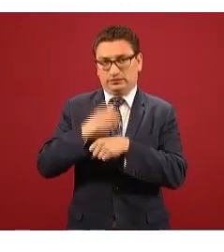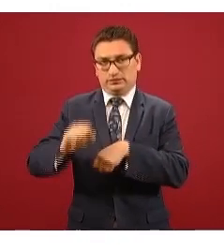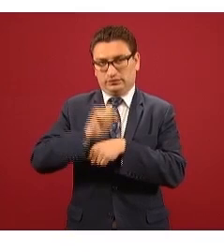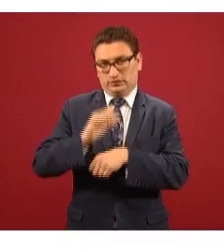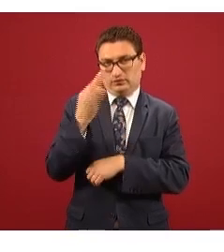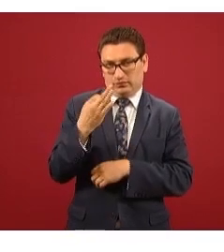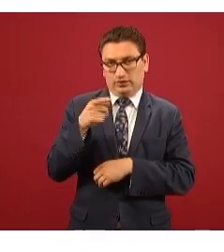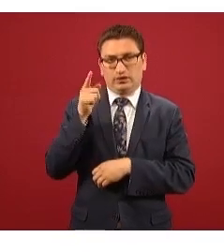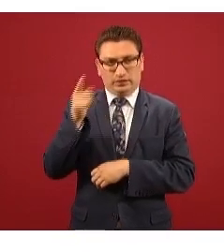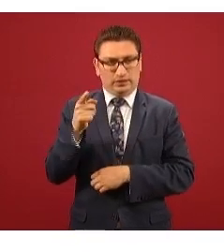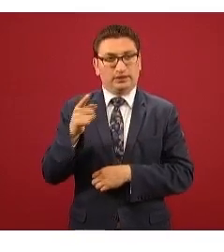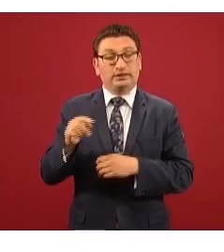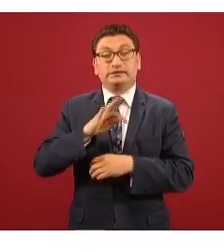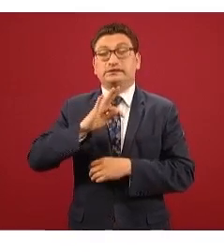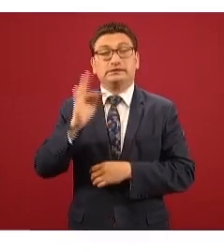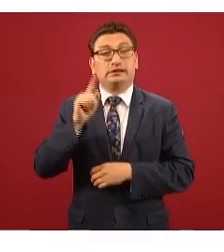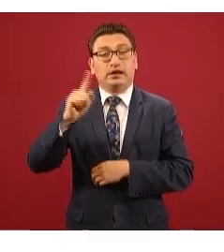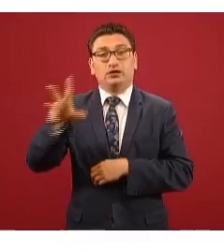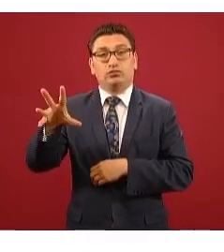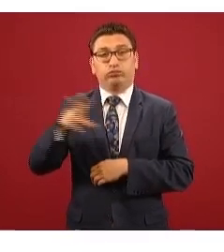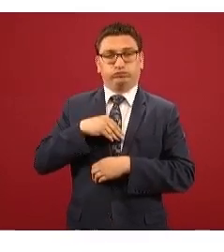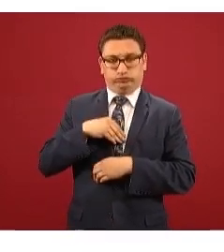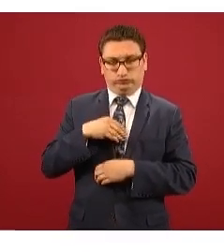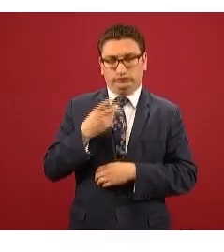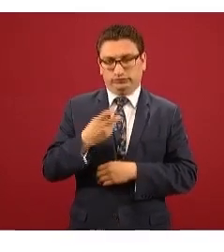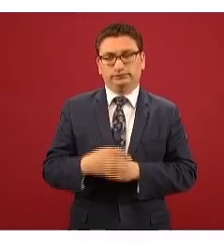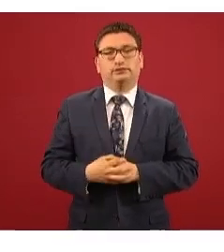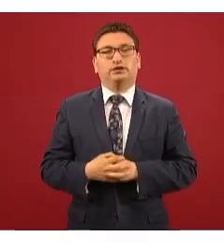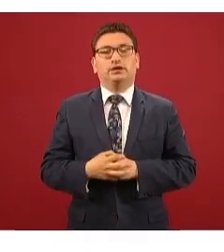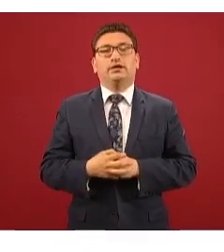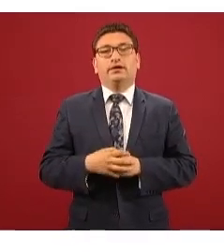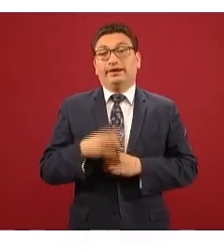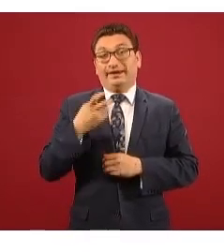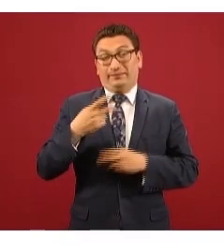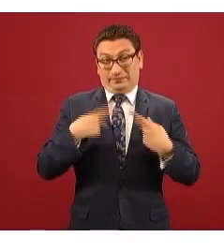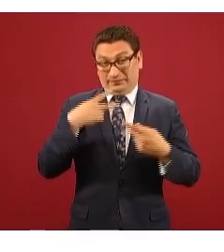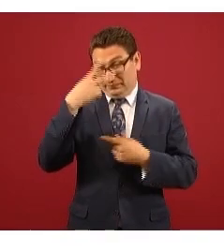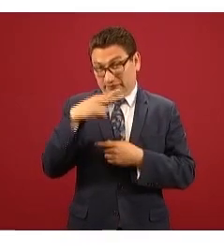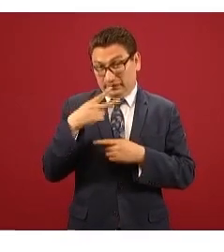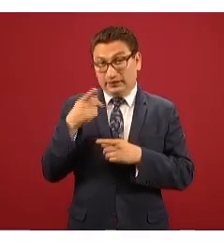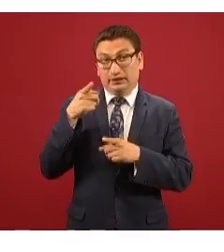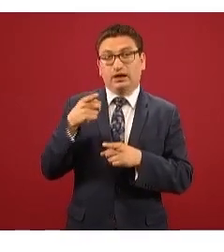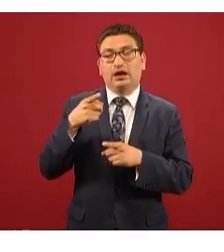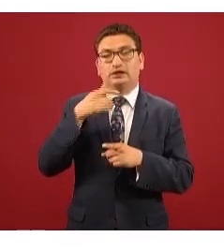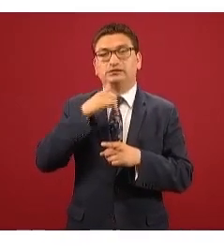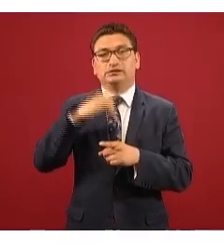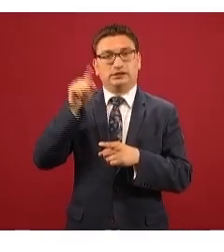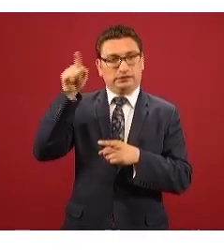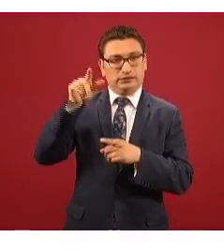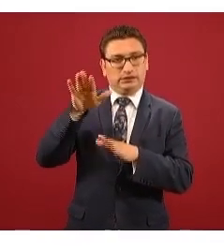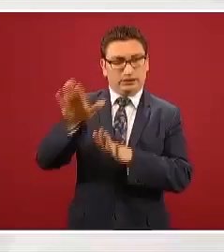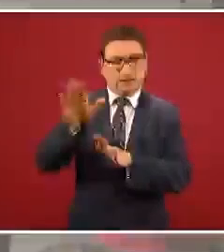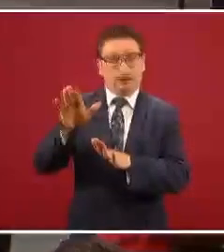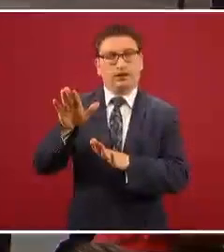febrero y donde muy probablemente ocurrieron los contagios. El mexicano que está ahorita en Italia, que permanecerá